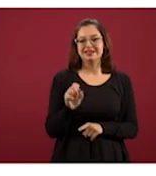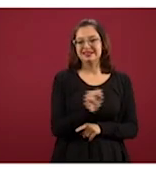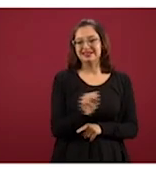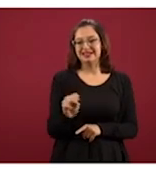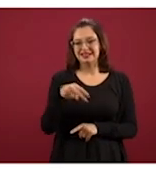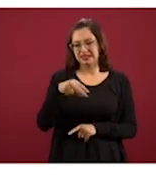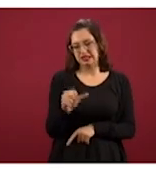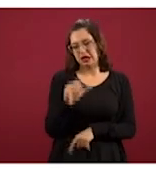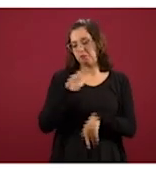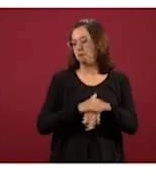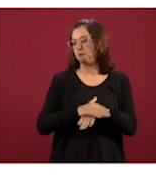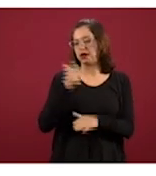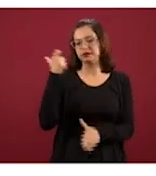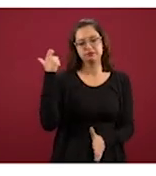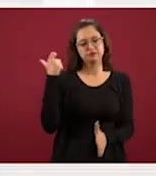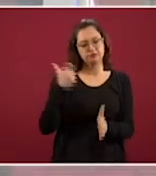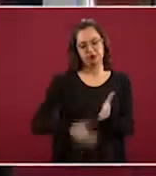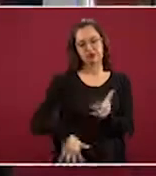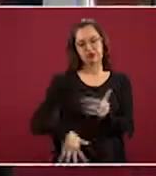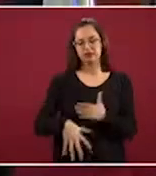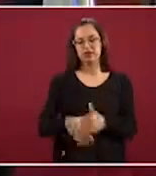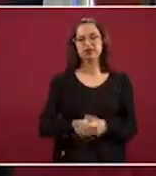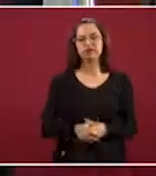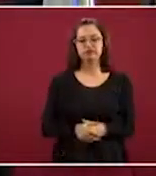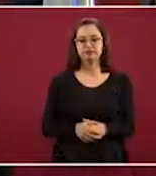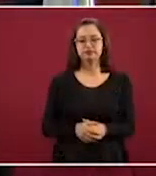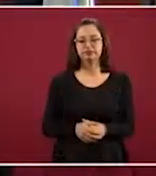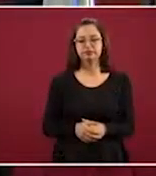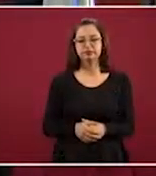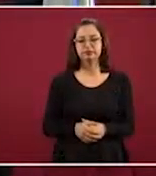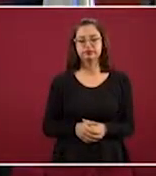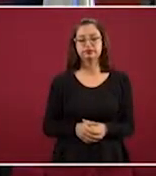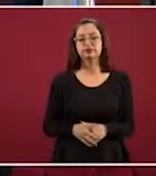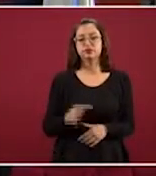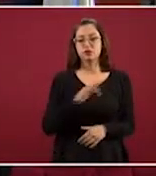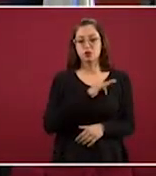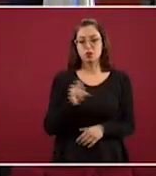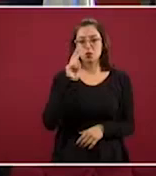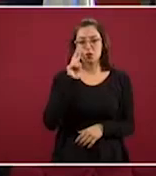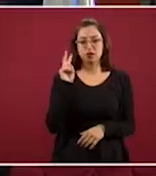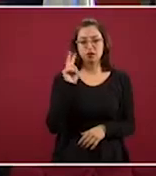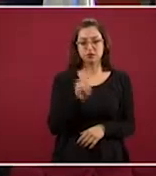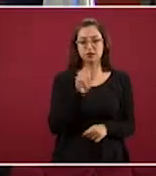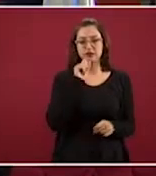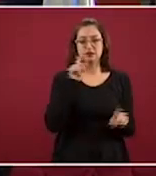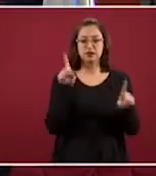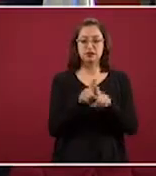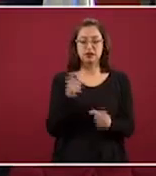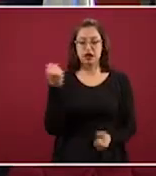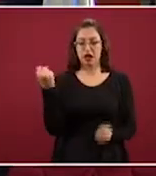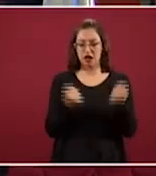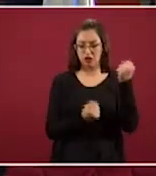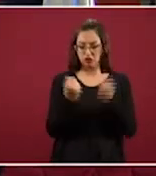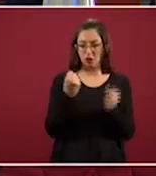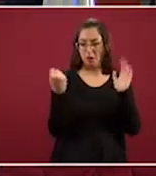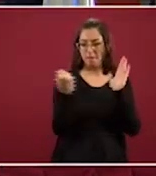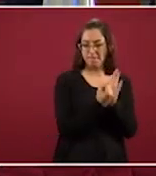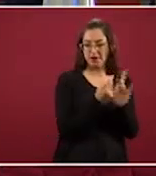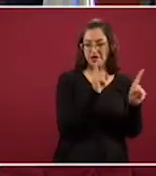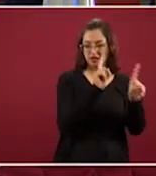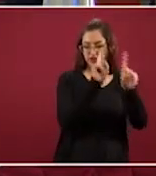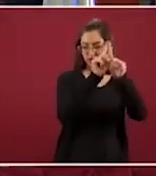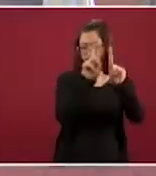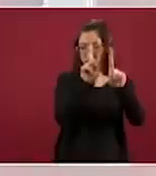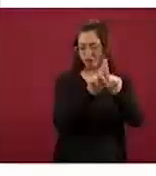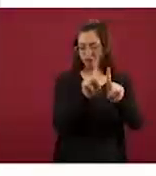menor valor en su precio. Ahí están los vehículos, dos McLaren, dos Ferrari, un Aston Martin,